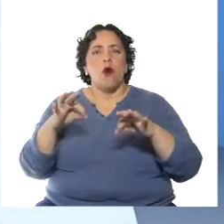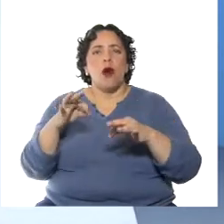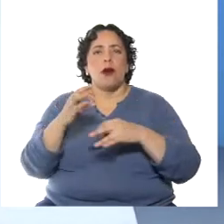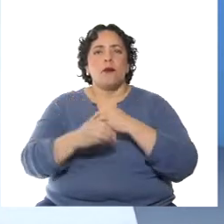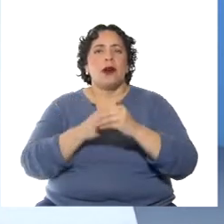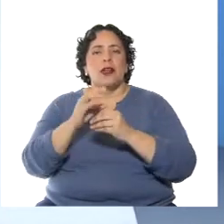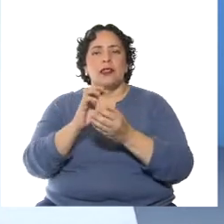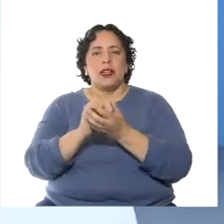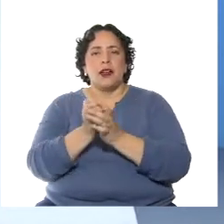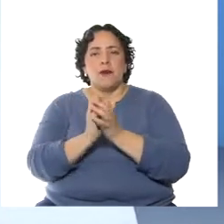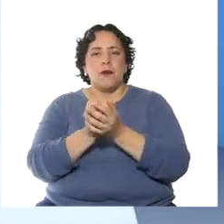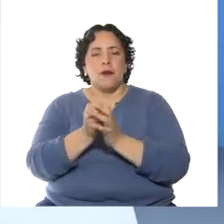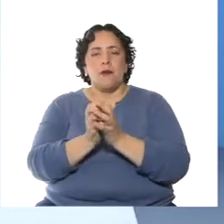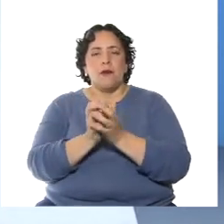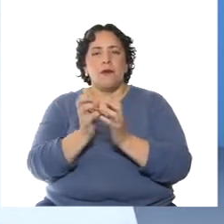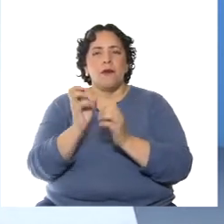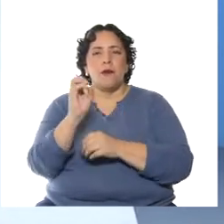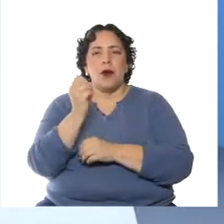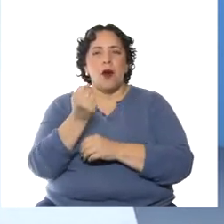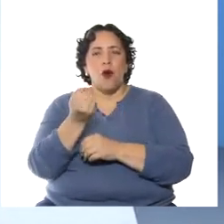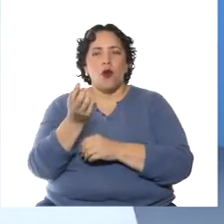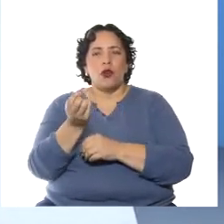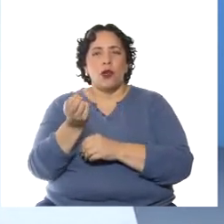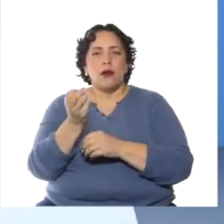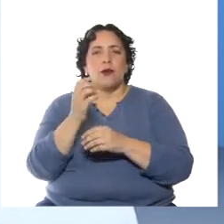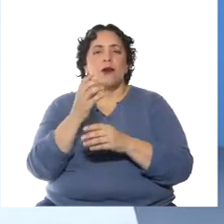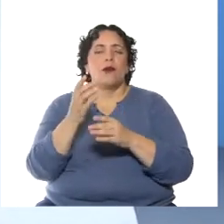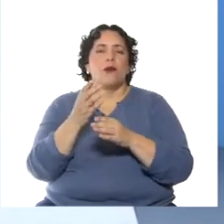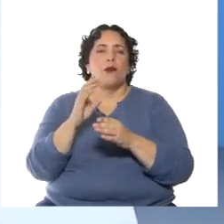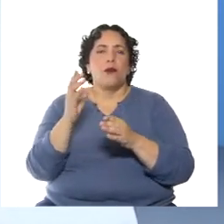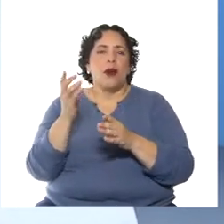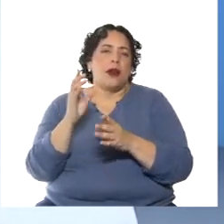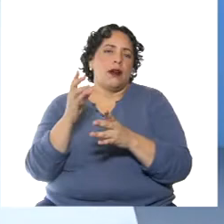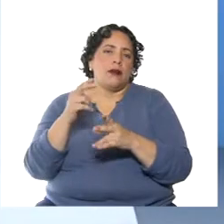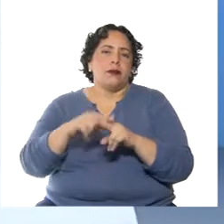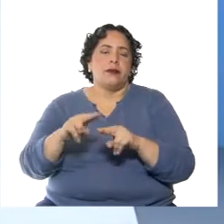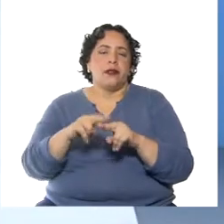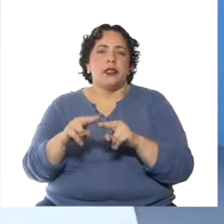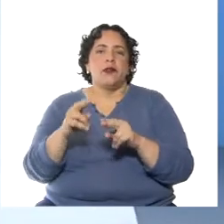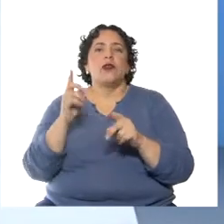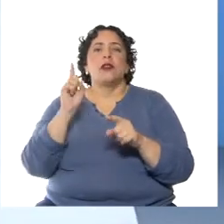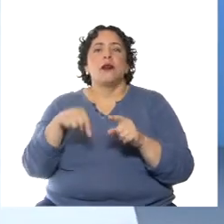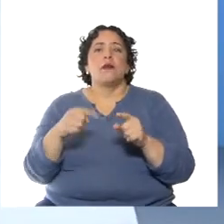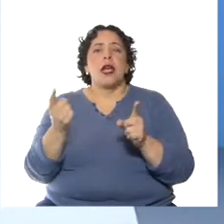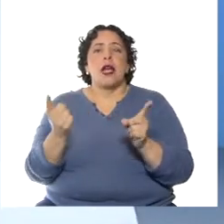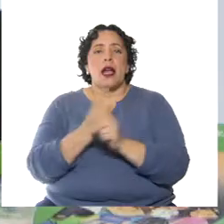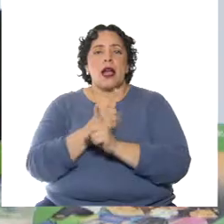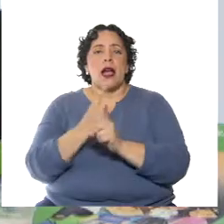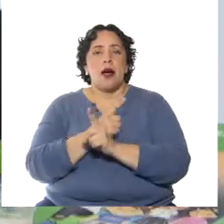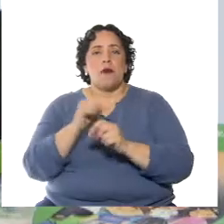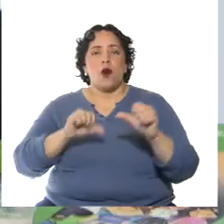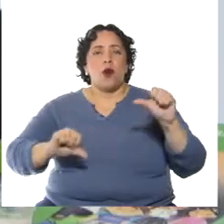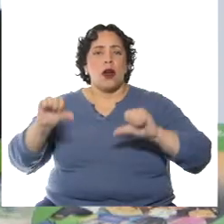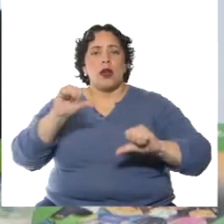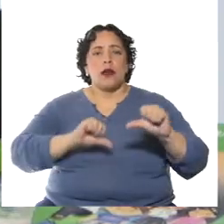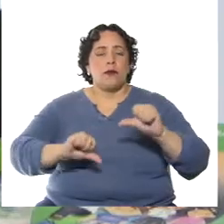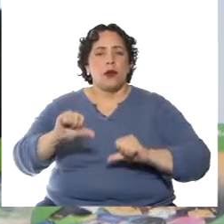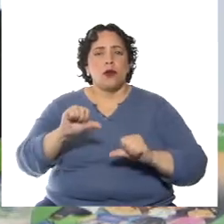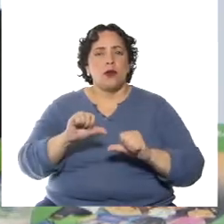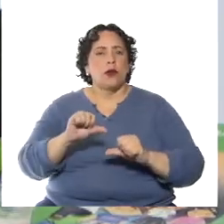peloticas cuando teníamos un momento para divertirnos. También tenemos los cambios químicos. Esos cambios químicos